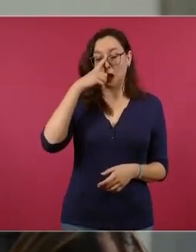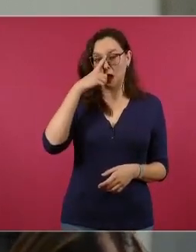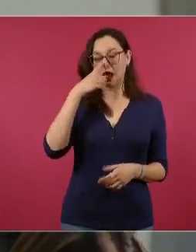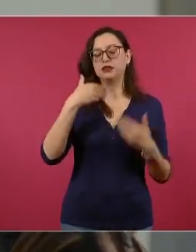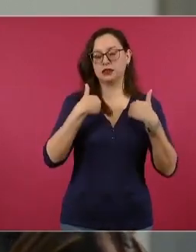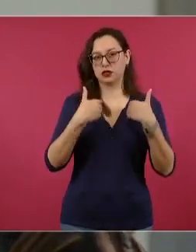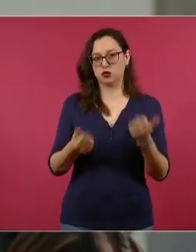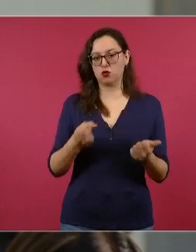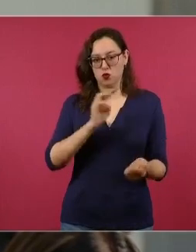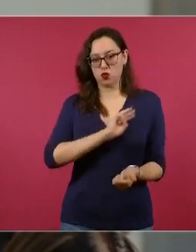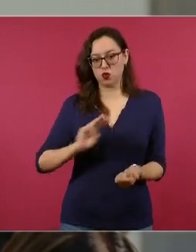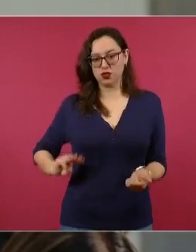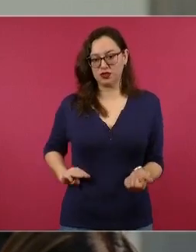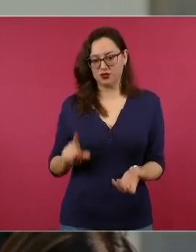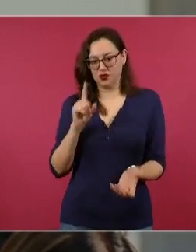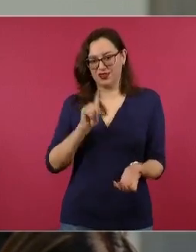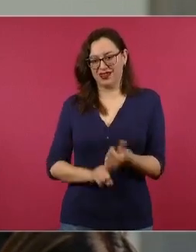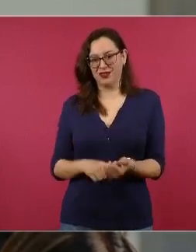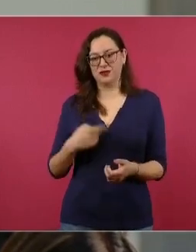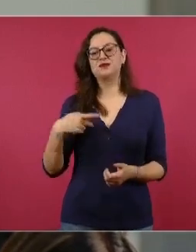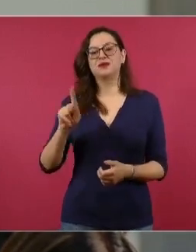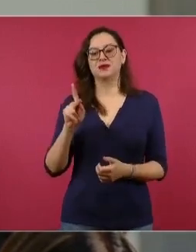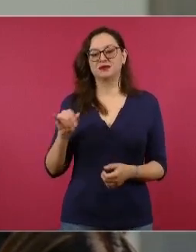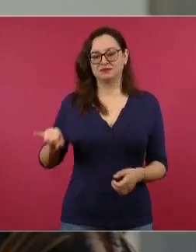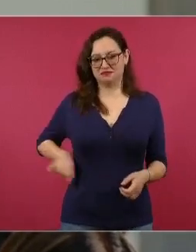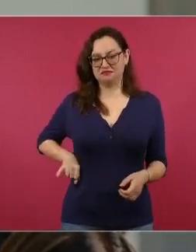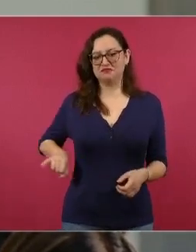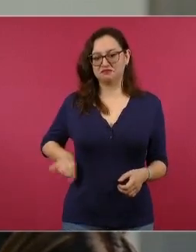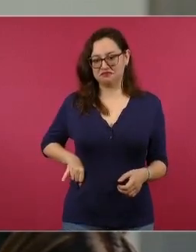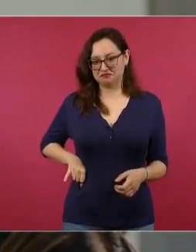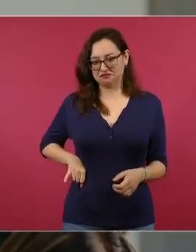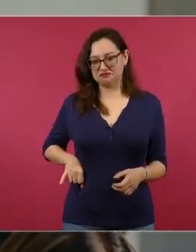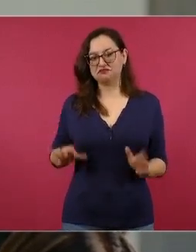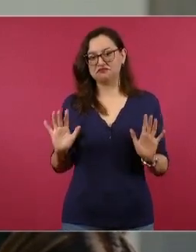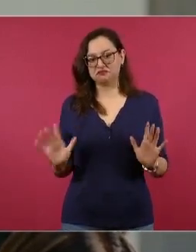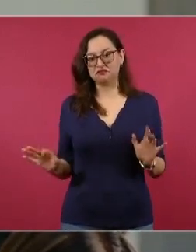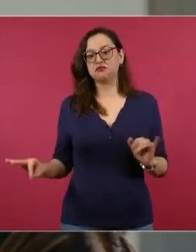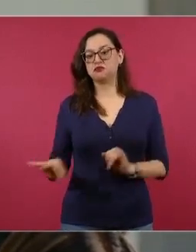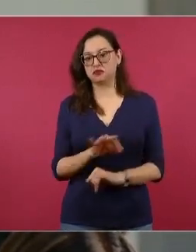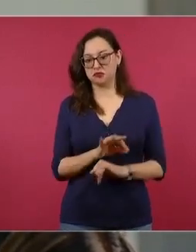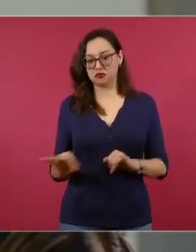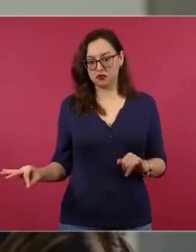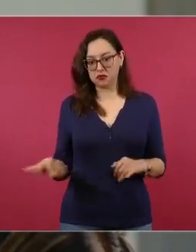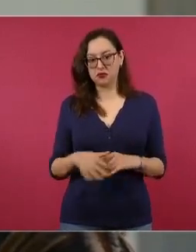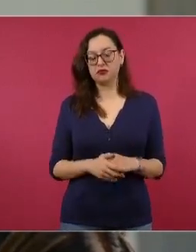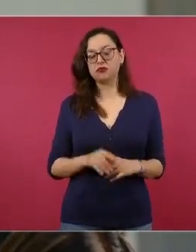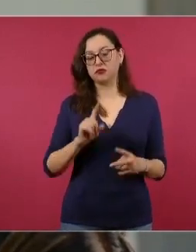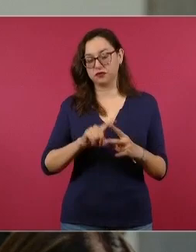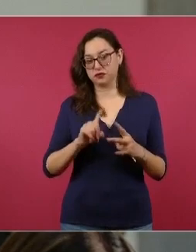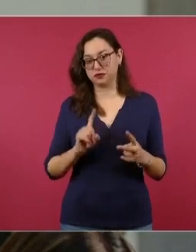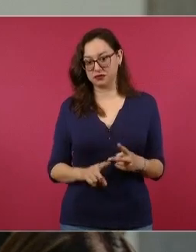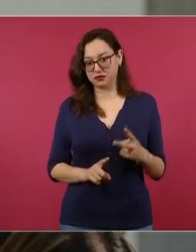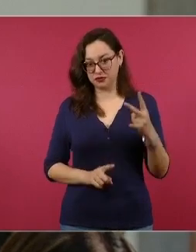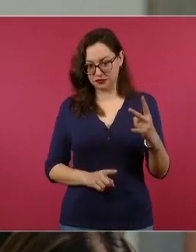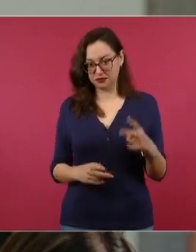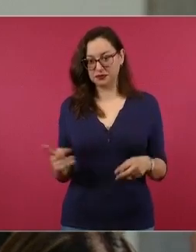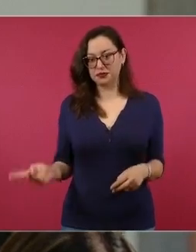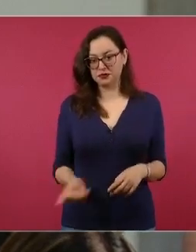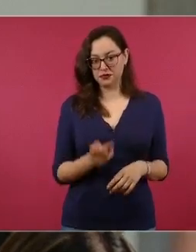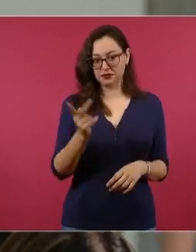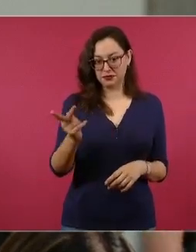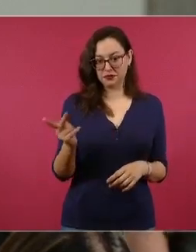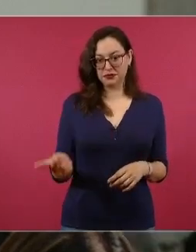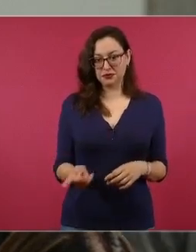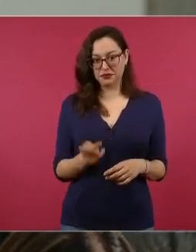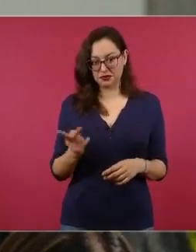local, pero es un tema interesante de debate. Simplemente para cerrar, le quiero preguntar dos cosas, finalmente.